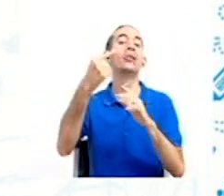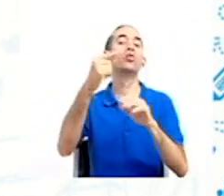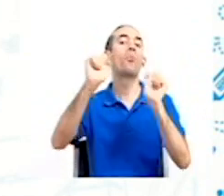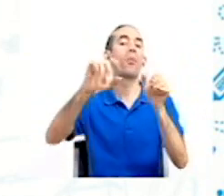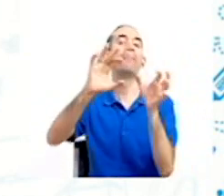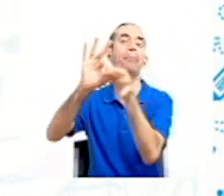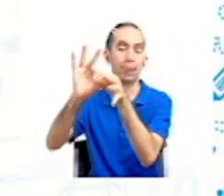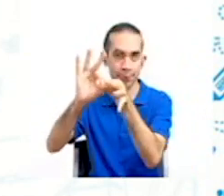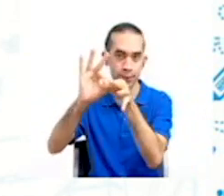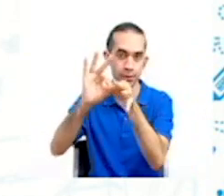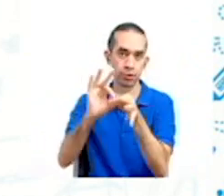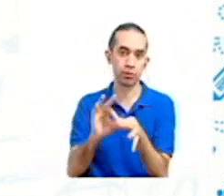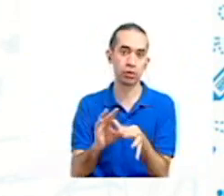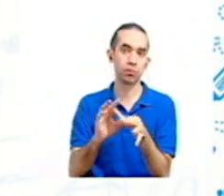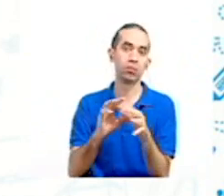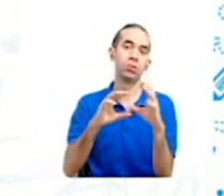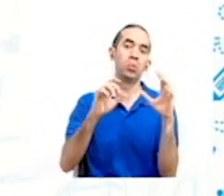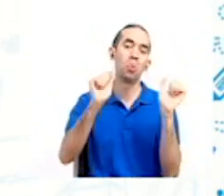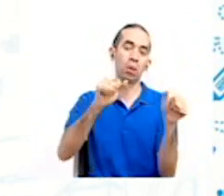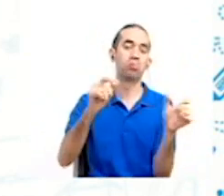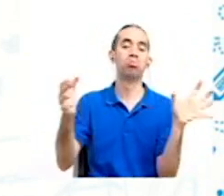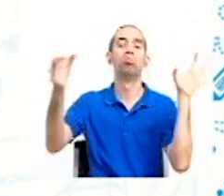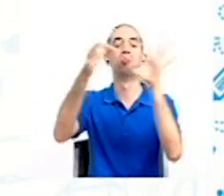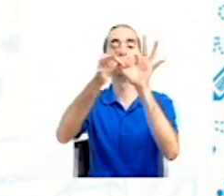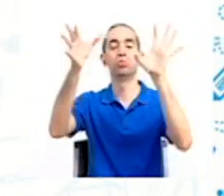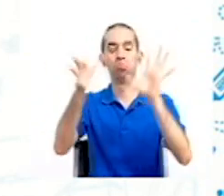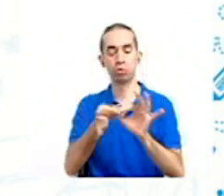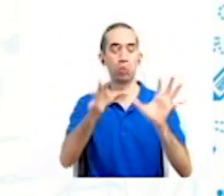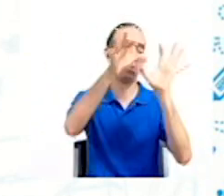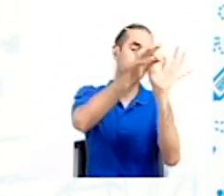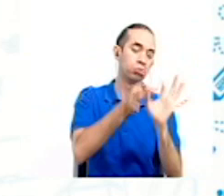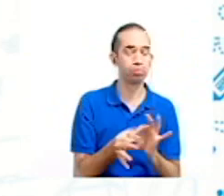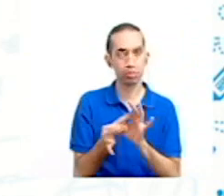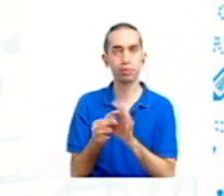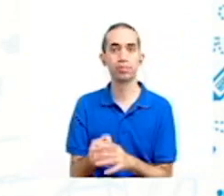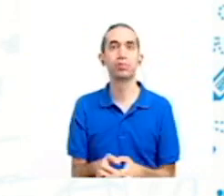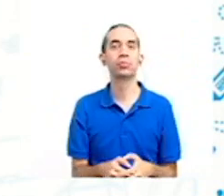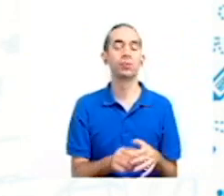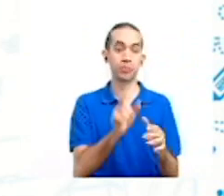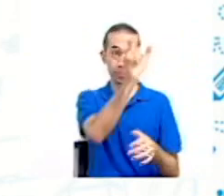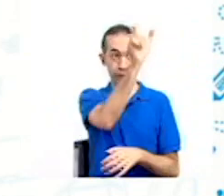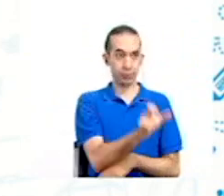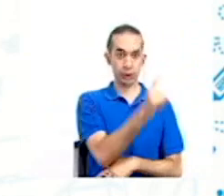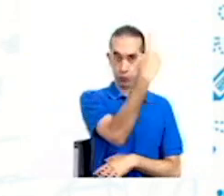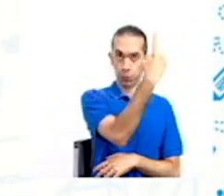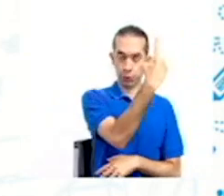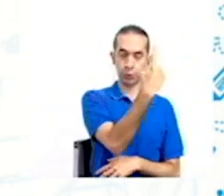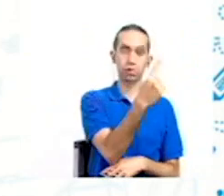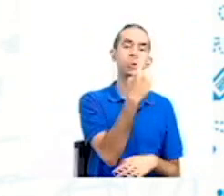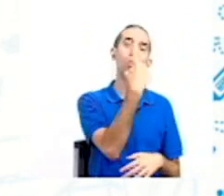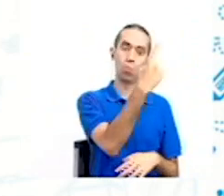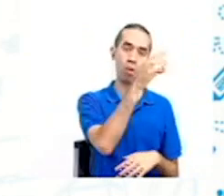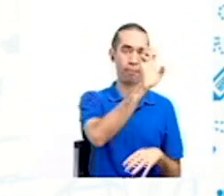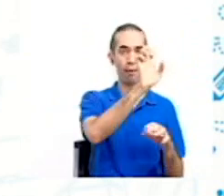un átomo puede combinarse con otro átomo. Entonces, familia 1 tiene solo un electrón de